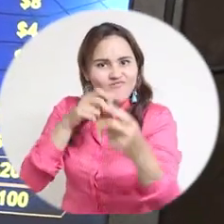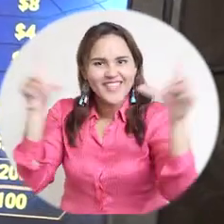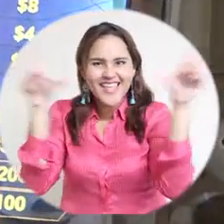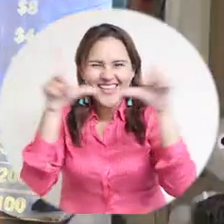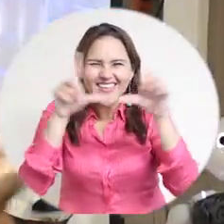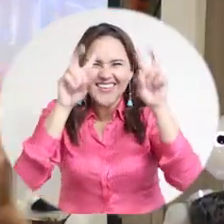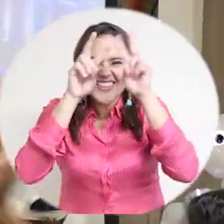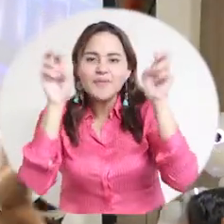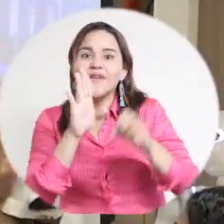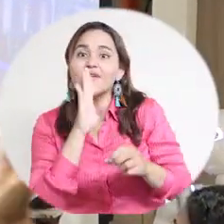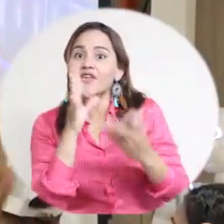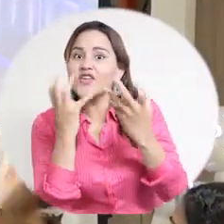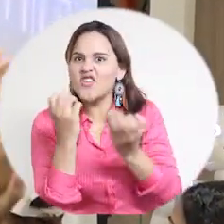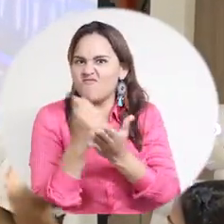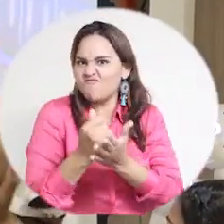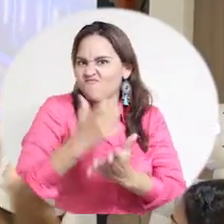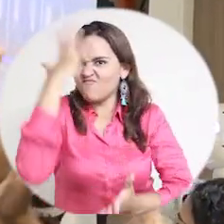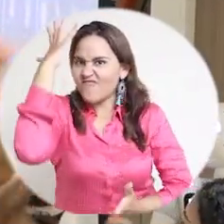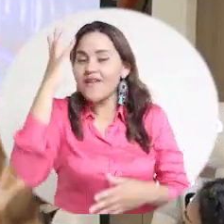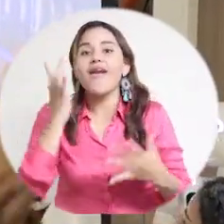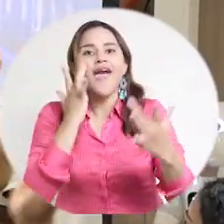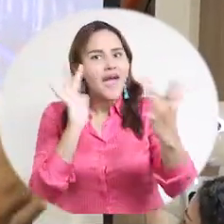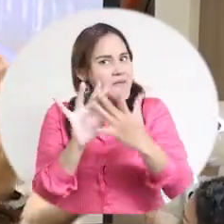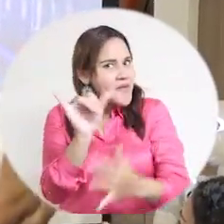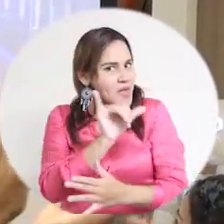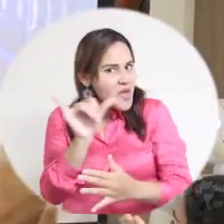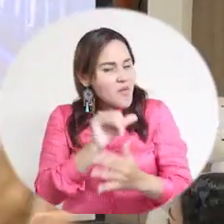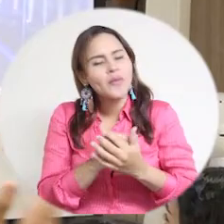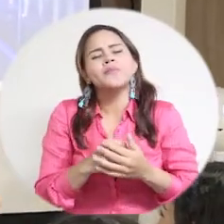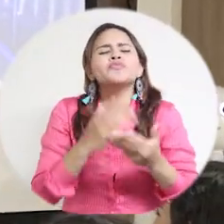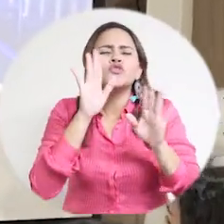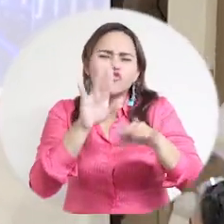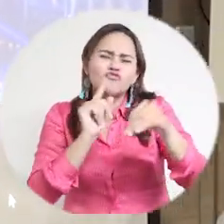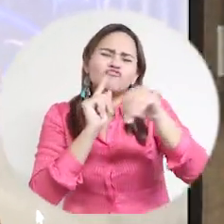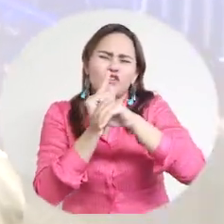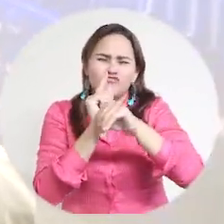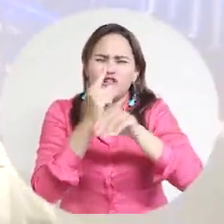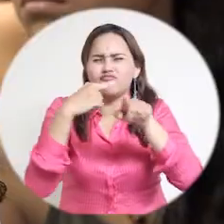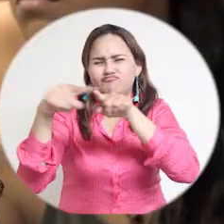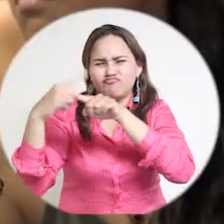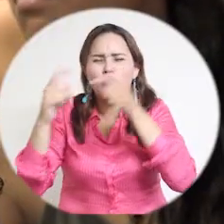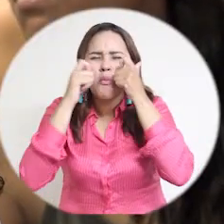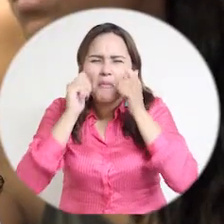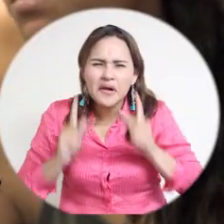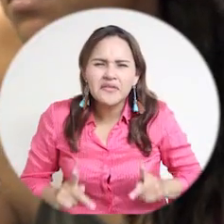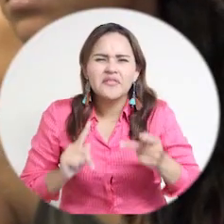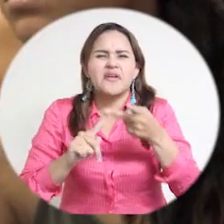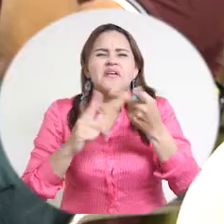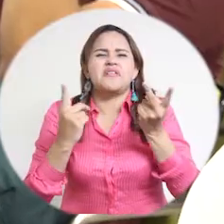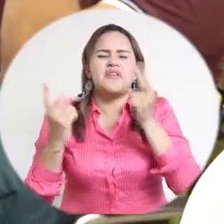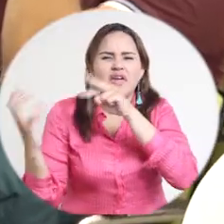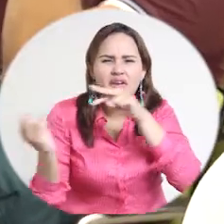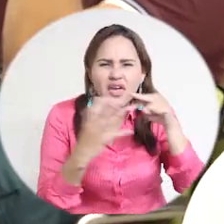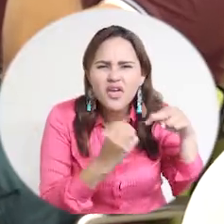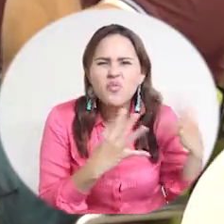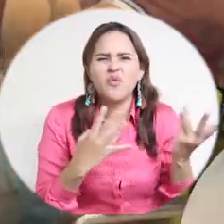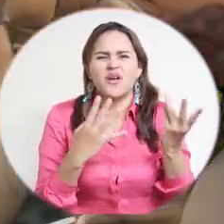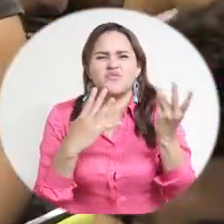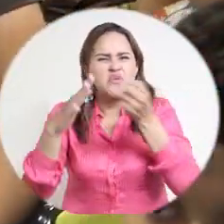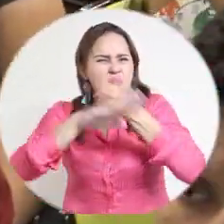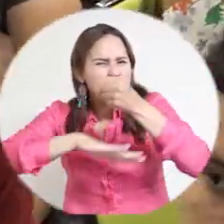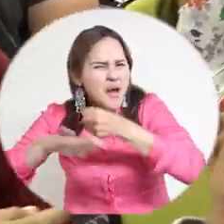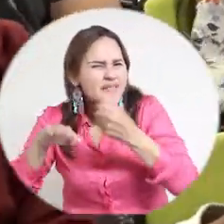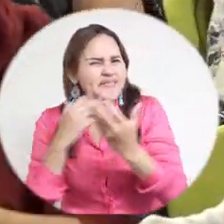ser millonario? Los futuros profesionales de facultades como Ciencias Básicas, Ciencias de la Educación, Ingeniería y Humanidades